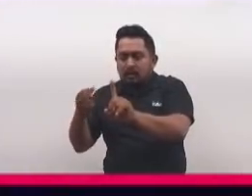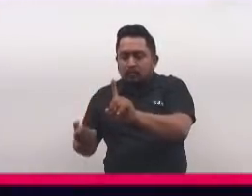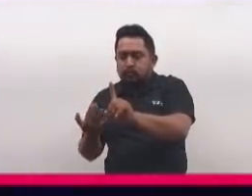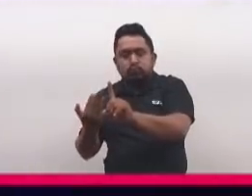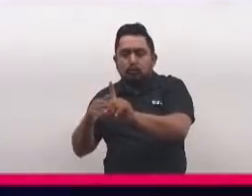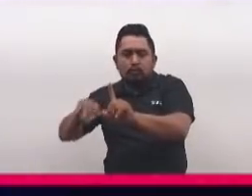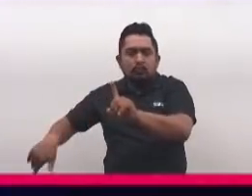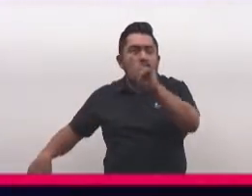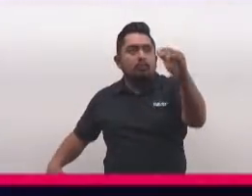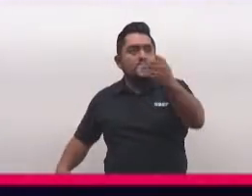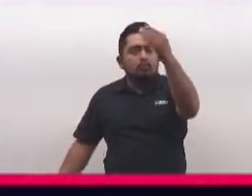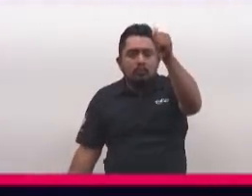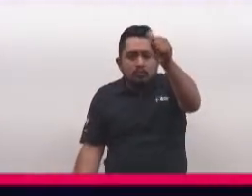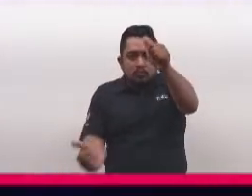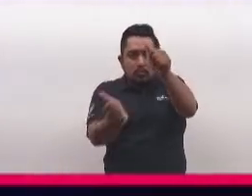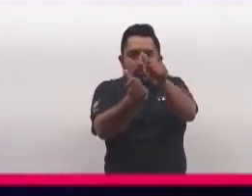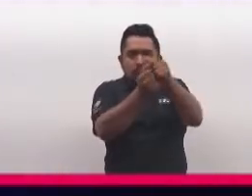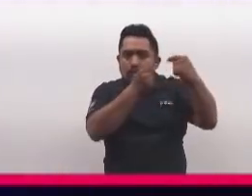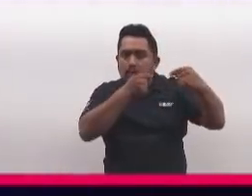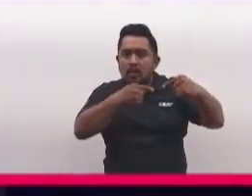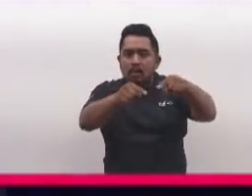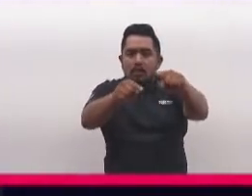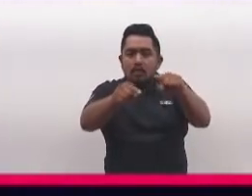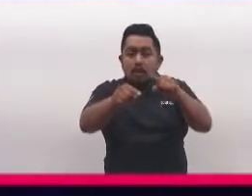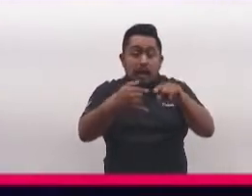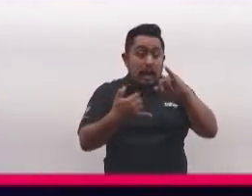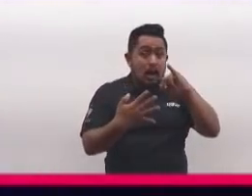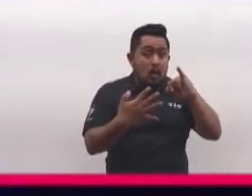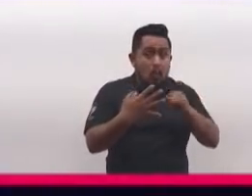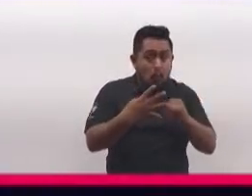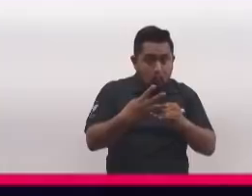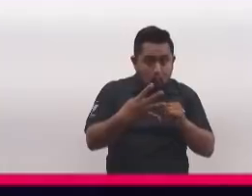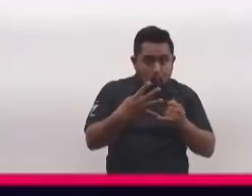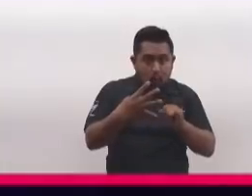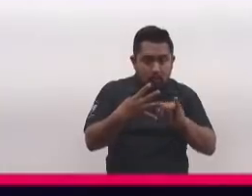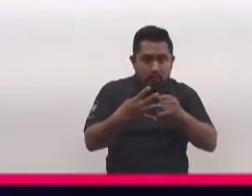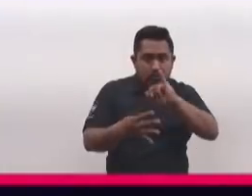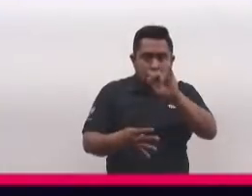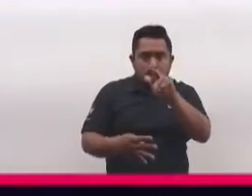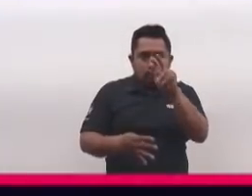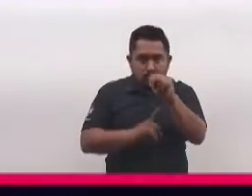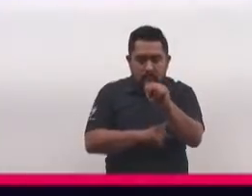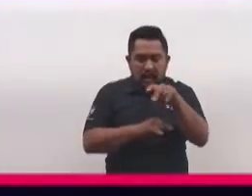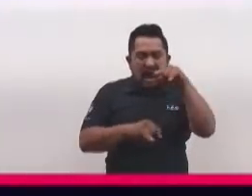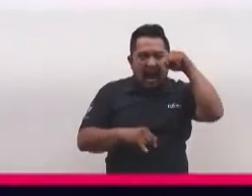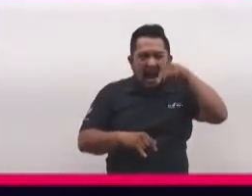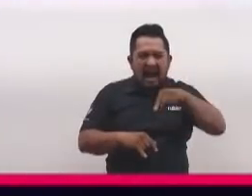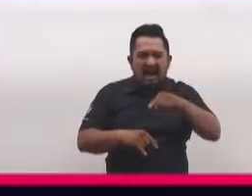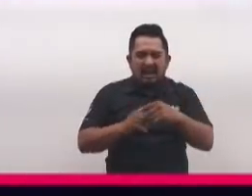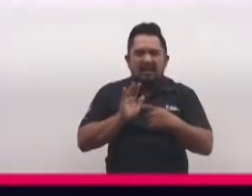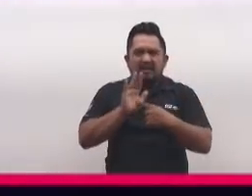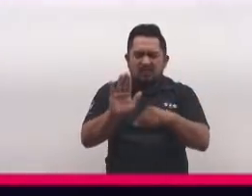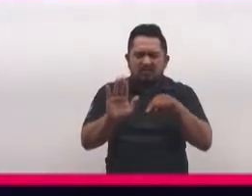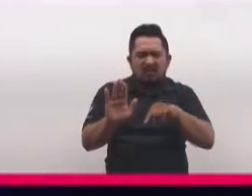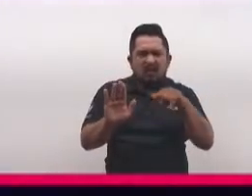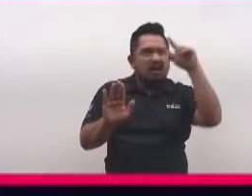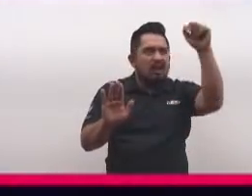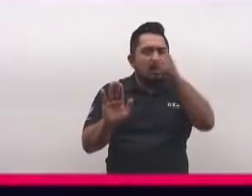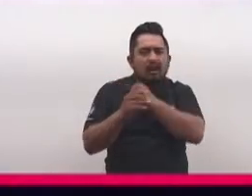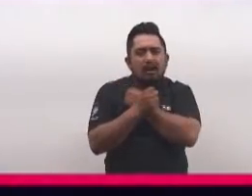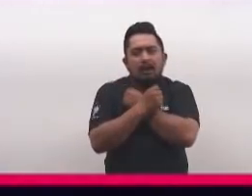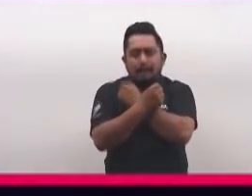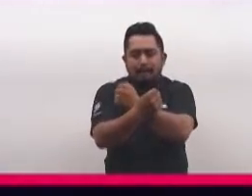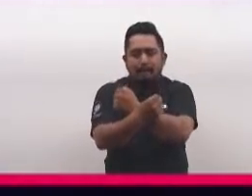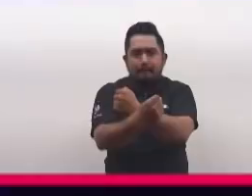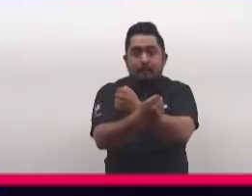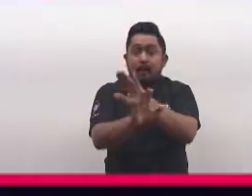eterna es el evangelio de juan quien revela como dios nos ama pero